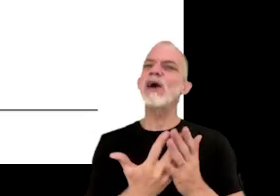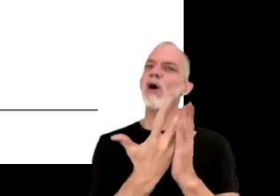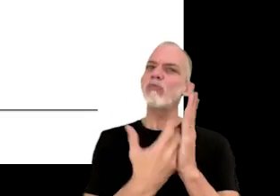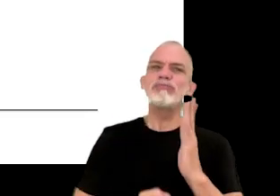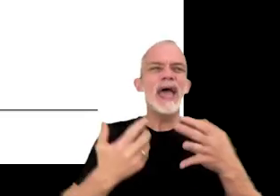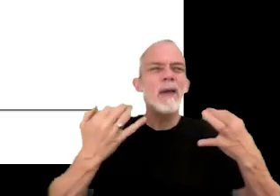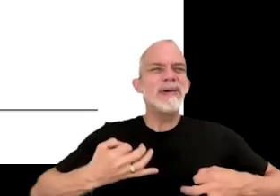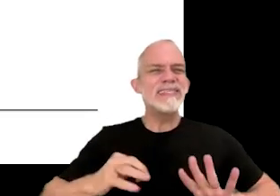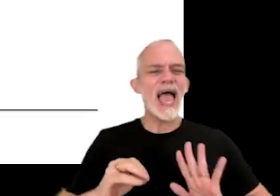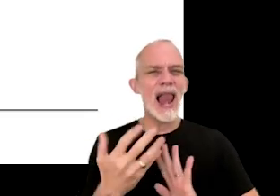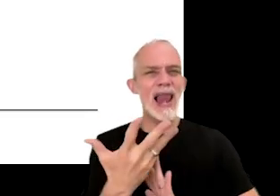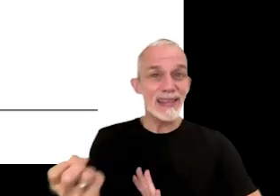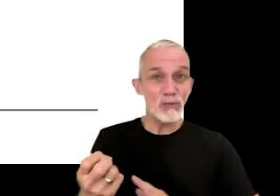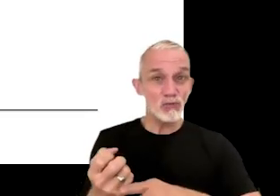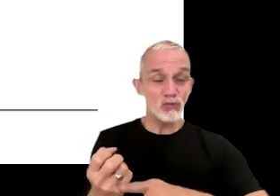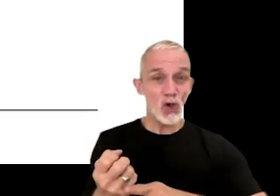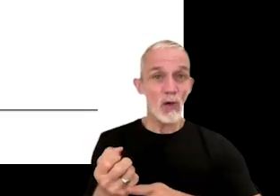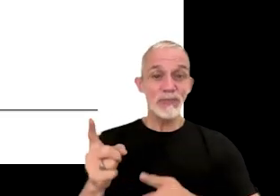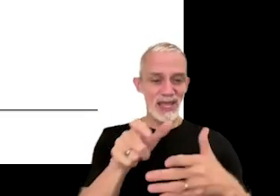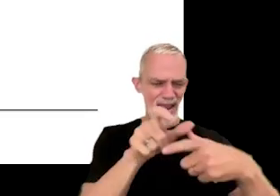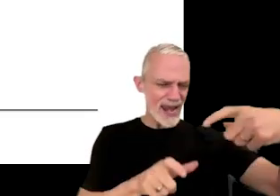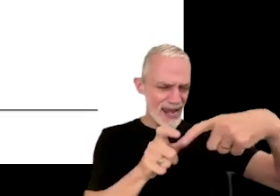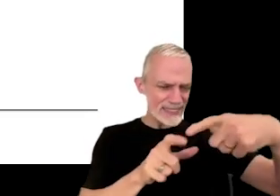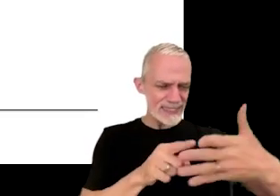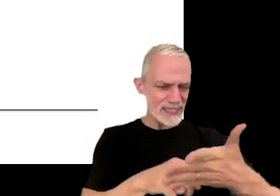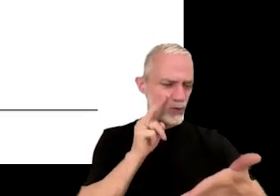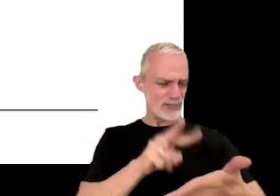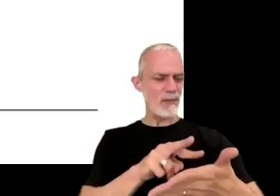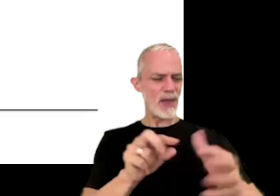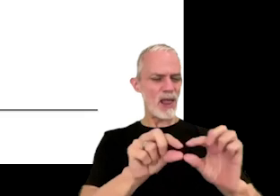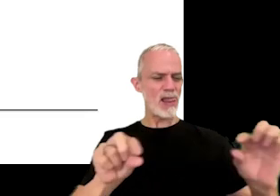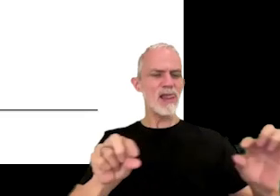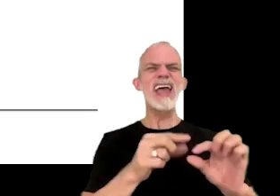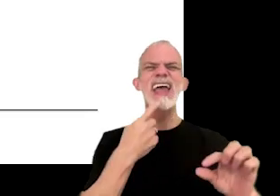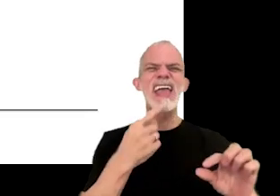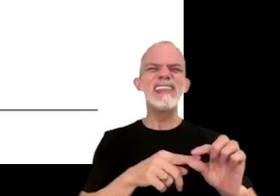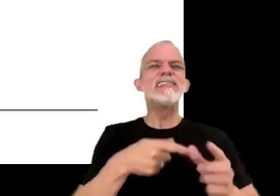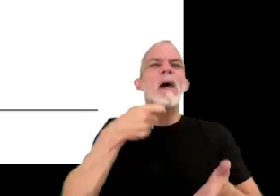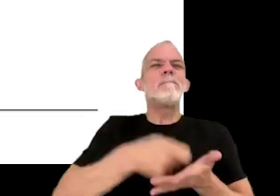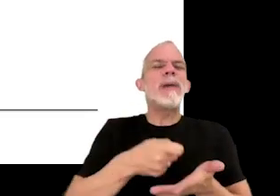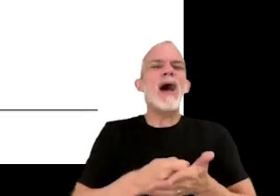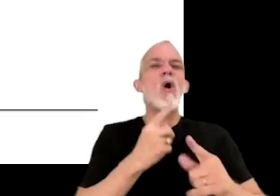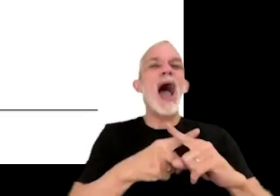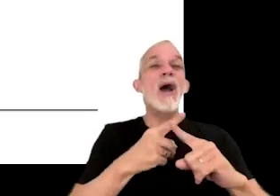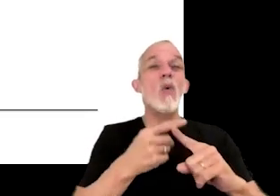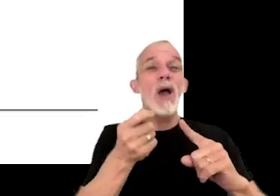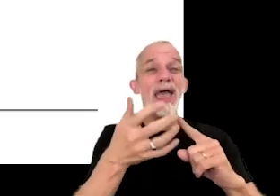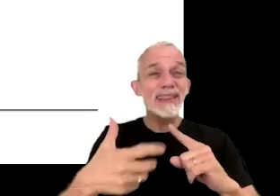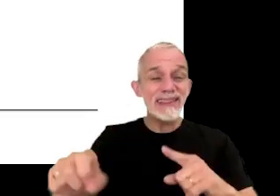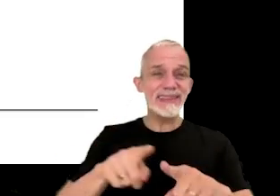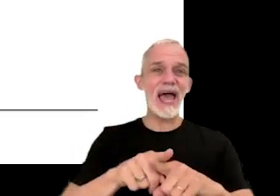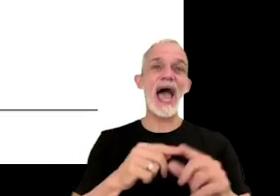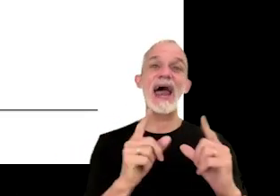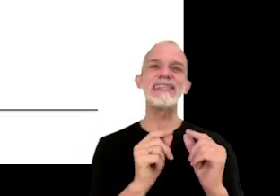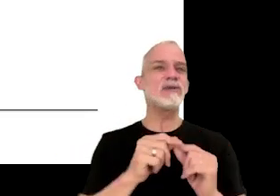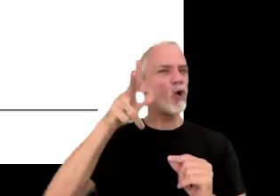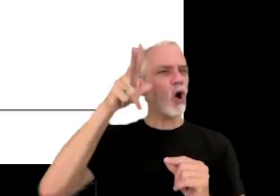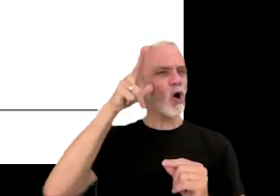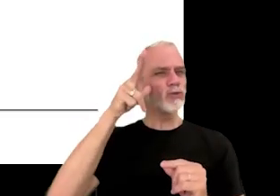especial que en los recibos se visualizará como pago a cuenta artículo 8,